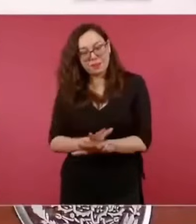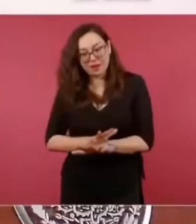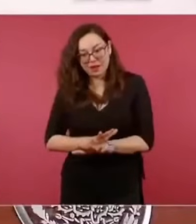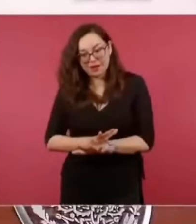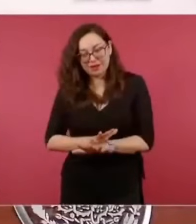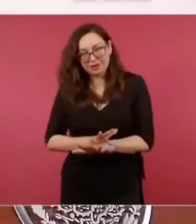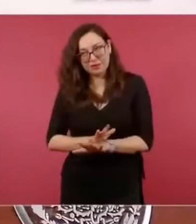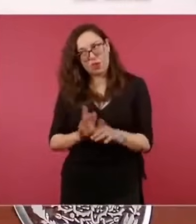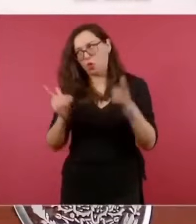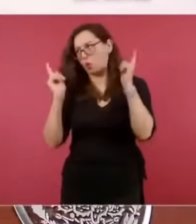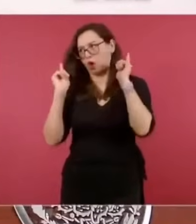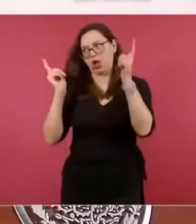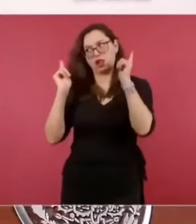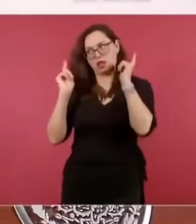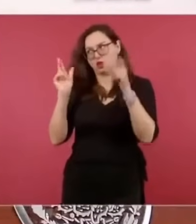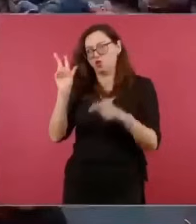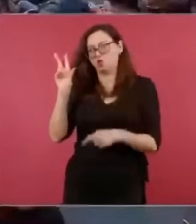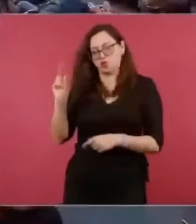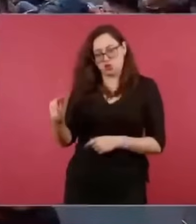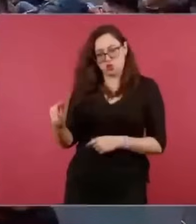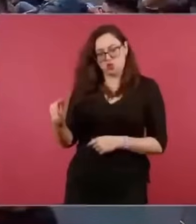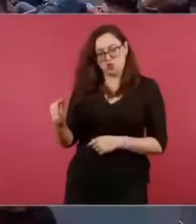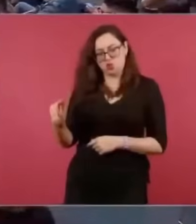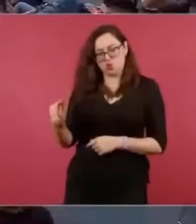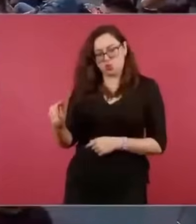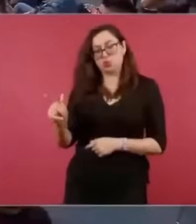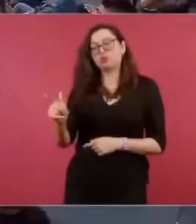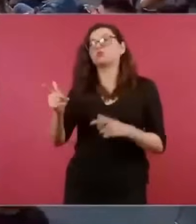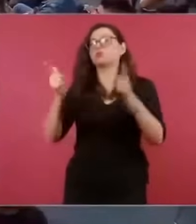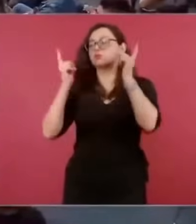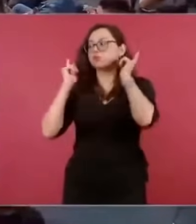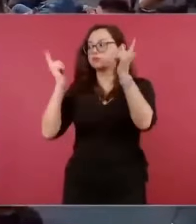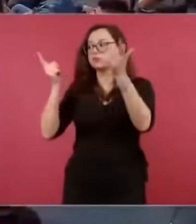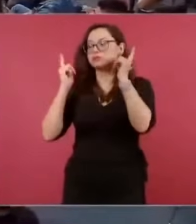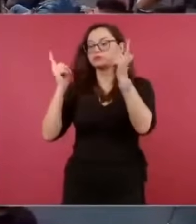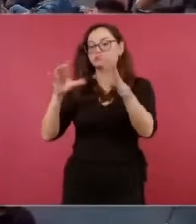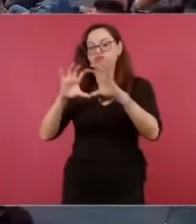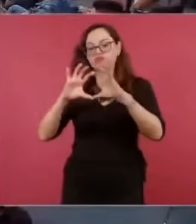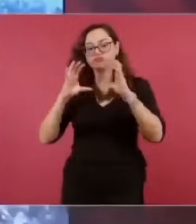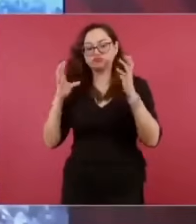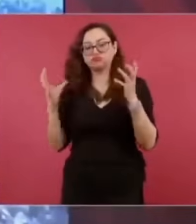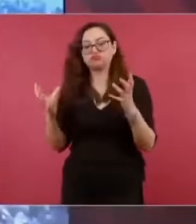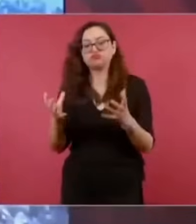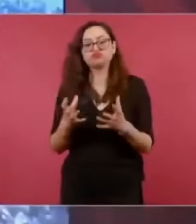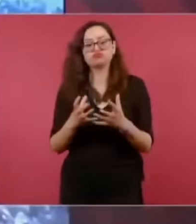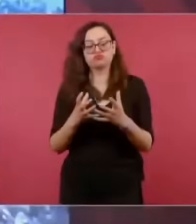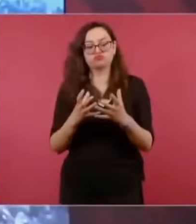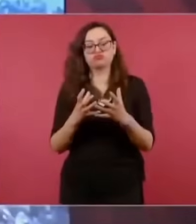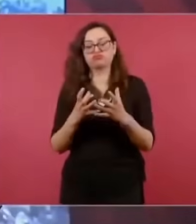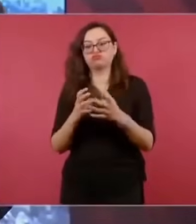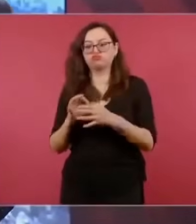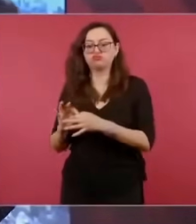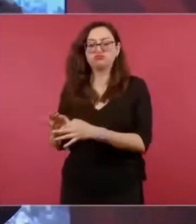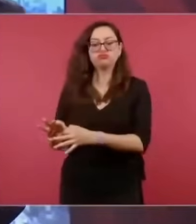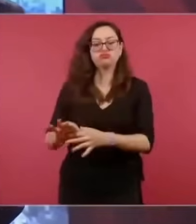Ojalá y logremos vivir en un mundo